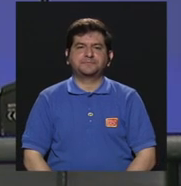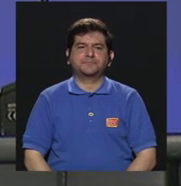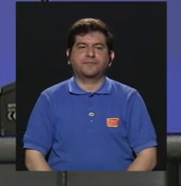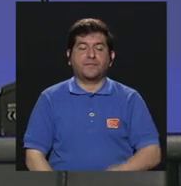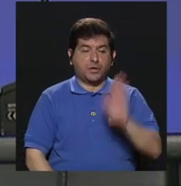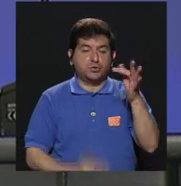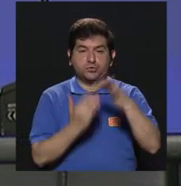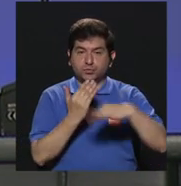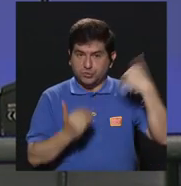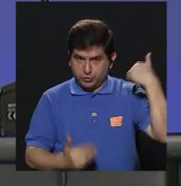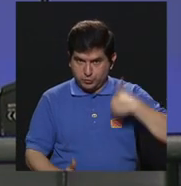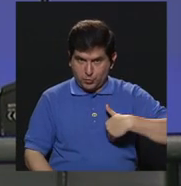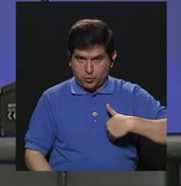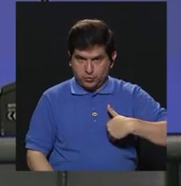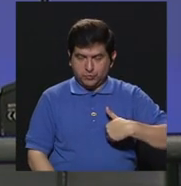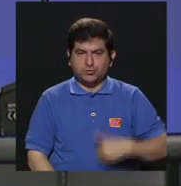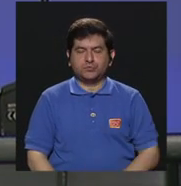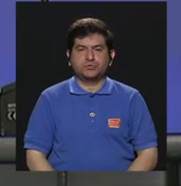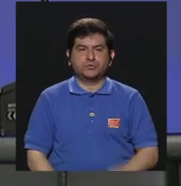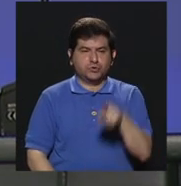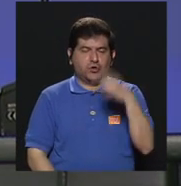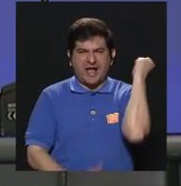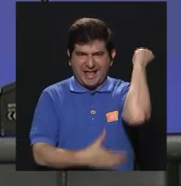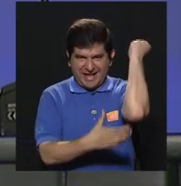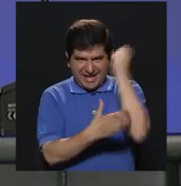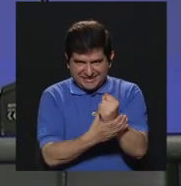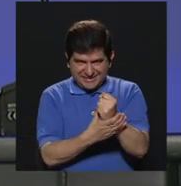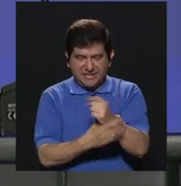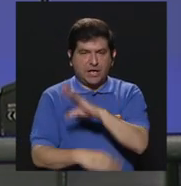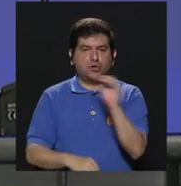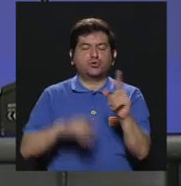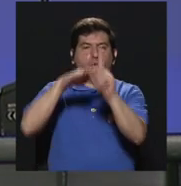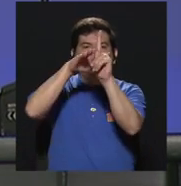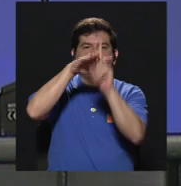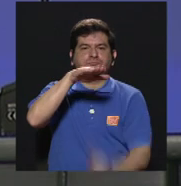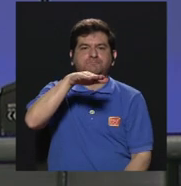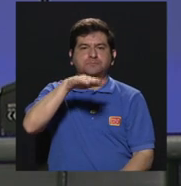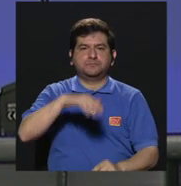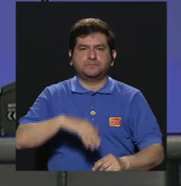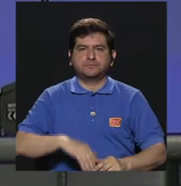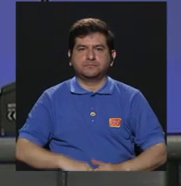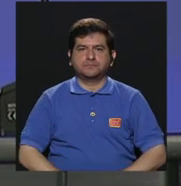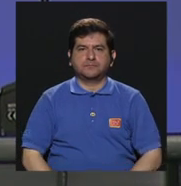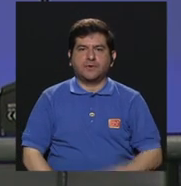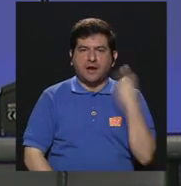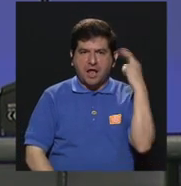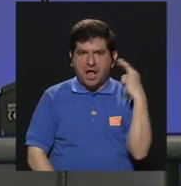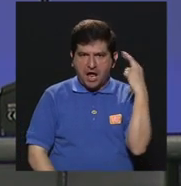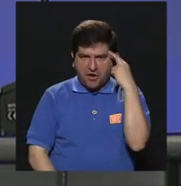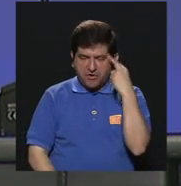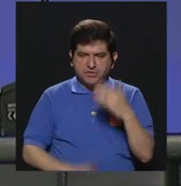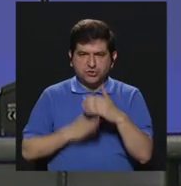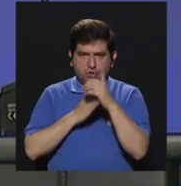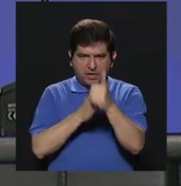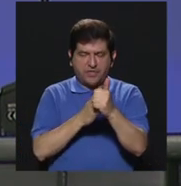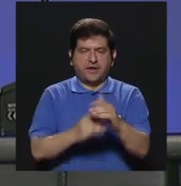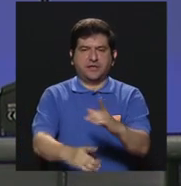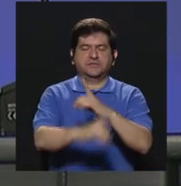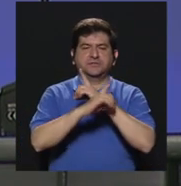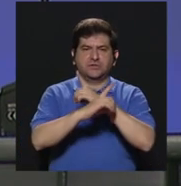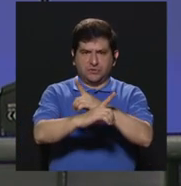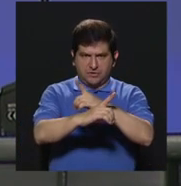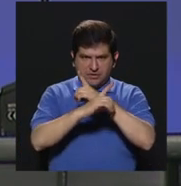sus esposos fueron asesinados o desaparecidos a causa de su liderazgo en la